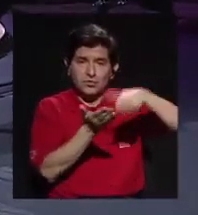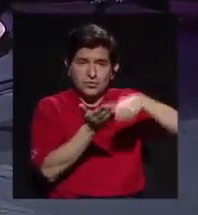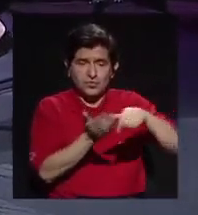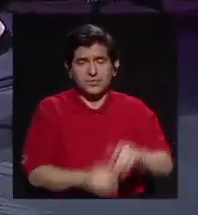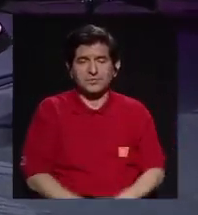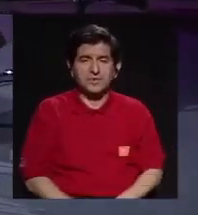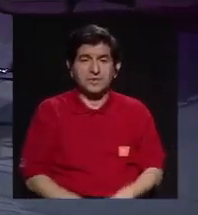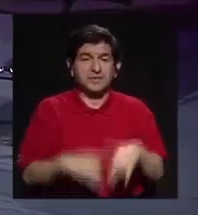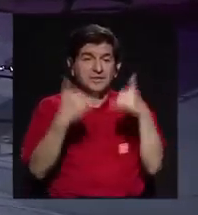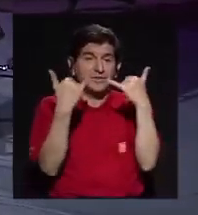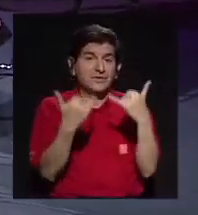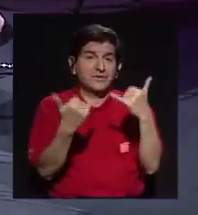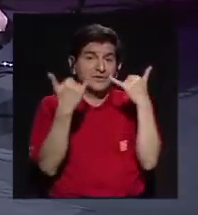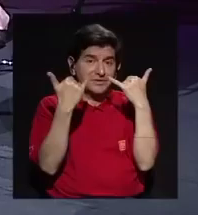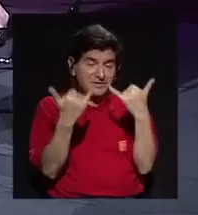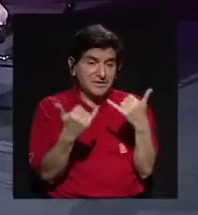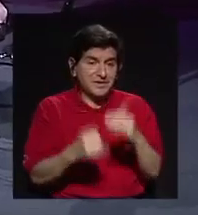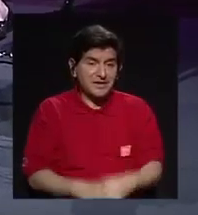está